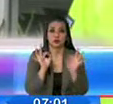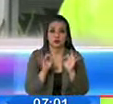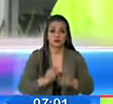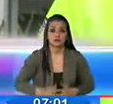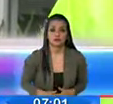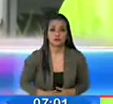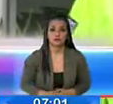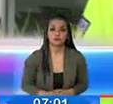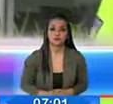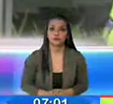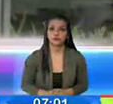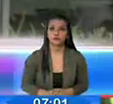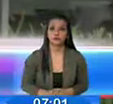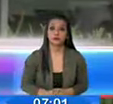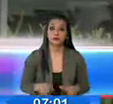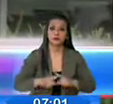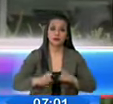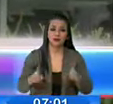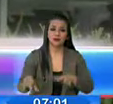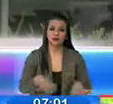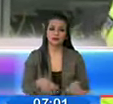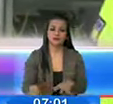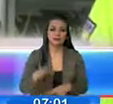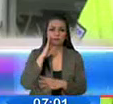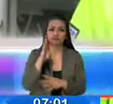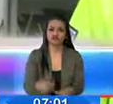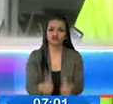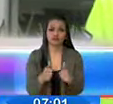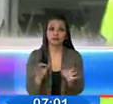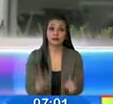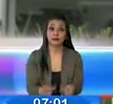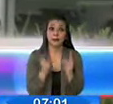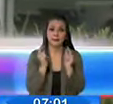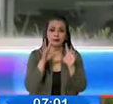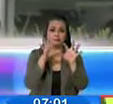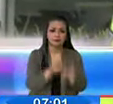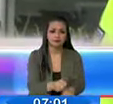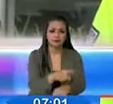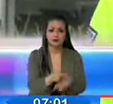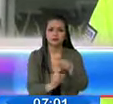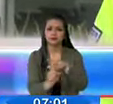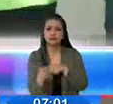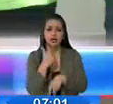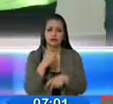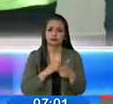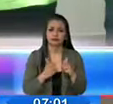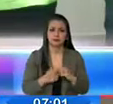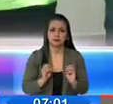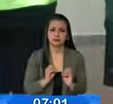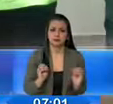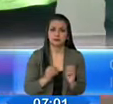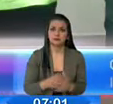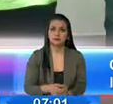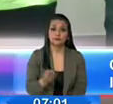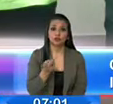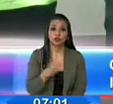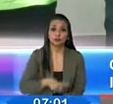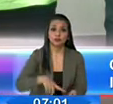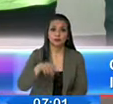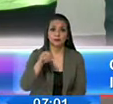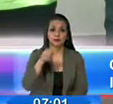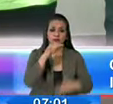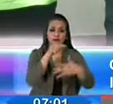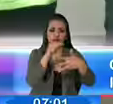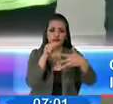pues la acción operativa fue rápida, lo cual impidió cualquier tipo de inconvenientes. Los hermanos constaban en el puesto 3